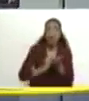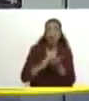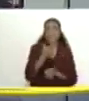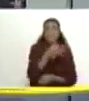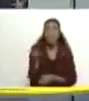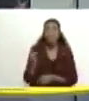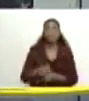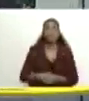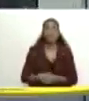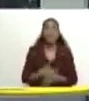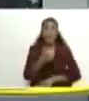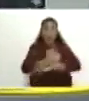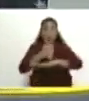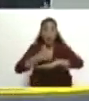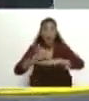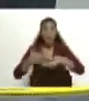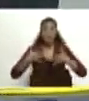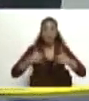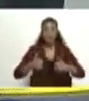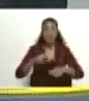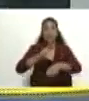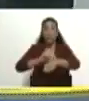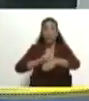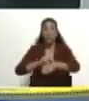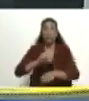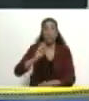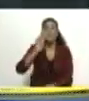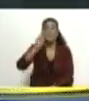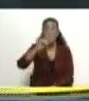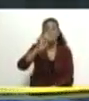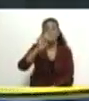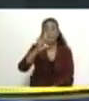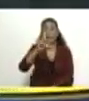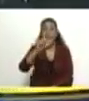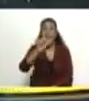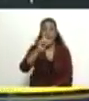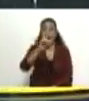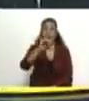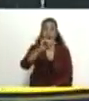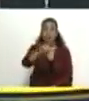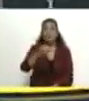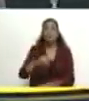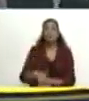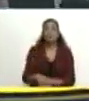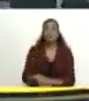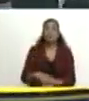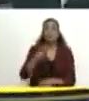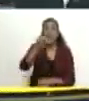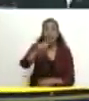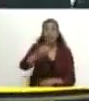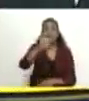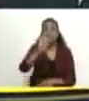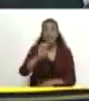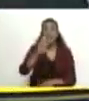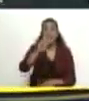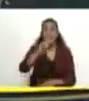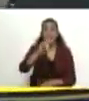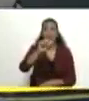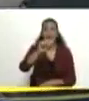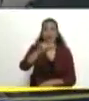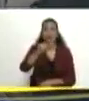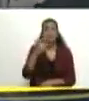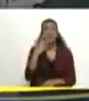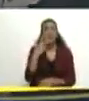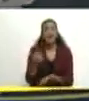lado se encuentra la Autoridad Única de Salud, la doctora Nélare Bermúdez, y me gustaría, presidente, que Nélare nos explique pues las ventajas que va a tener